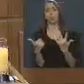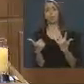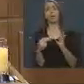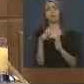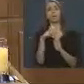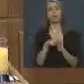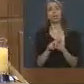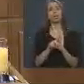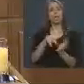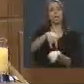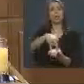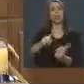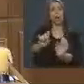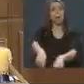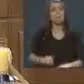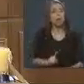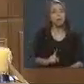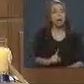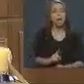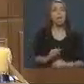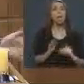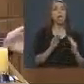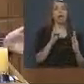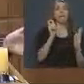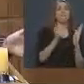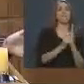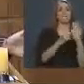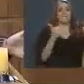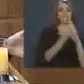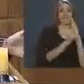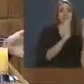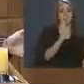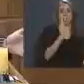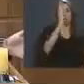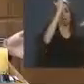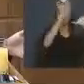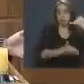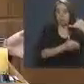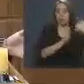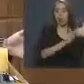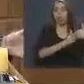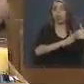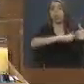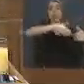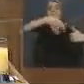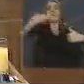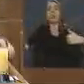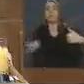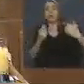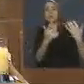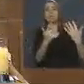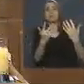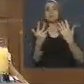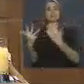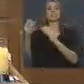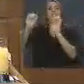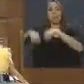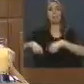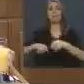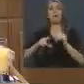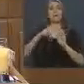Porque si se aprueba después de los 6 meses, porque la ley se va a aprobar, porque todos estamos conscientes de que es una buena ley, me refiero a la ley